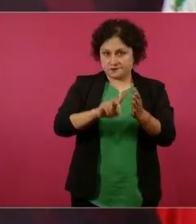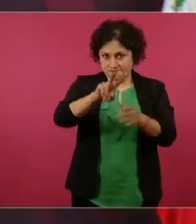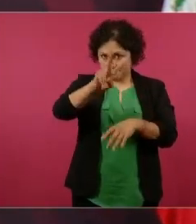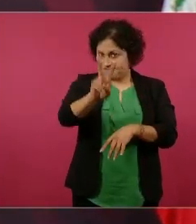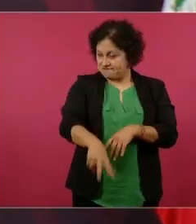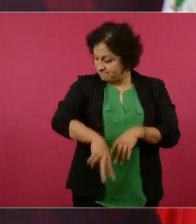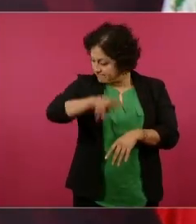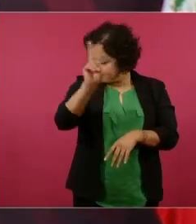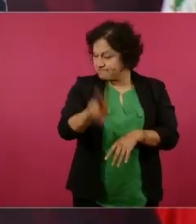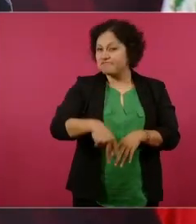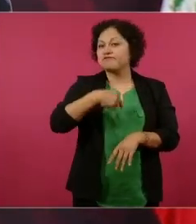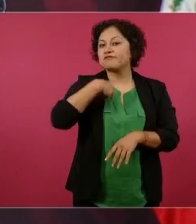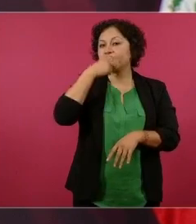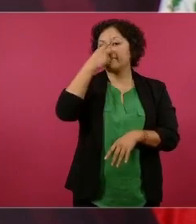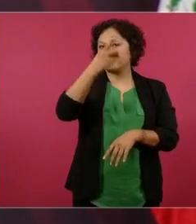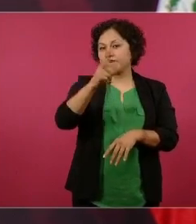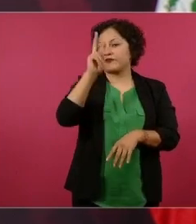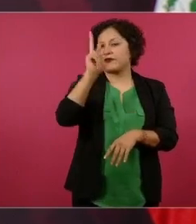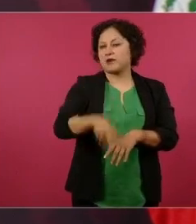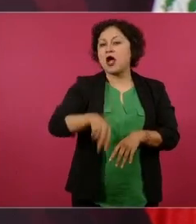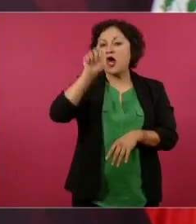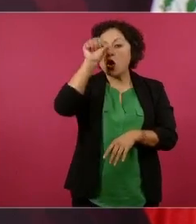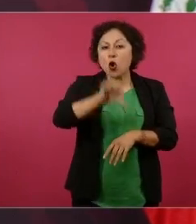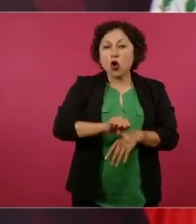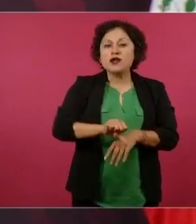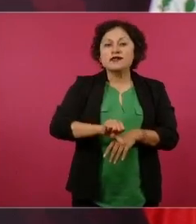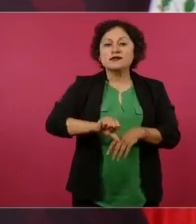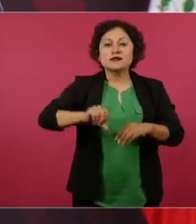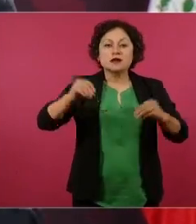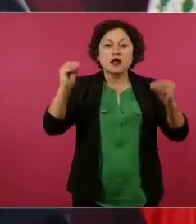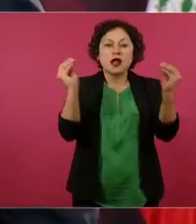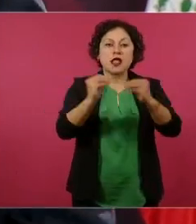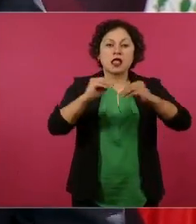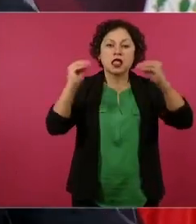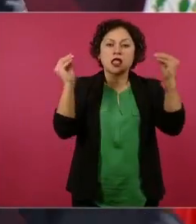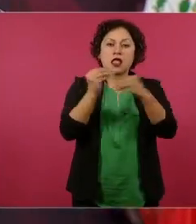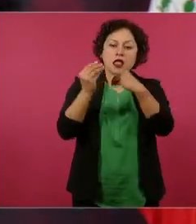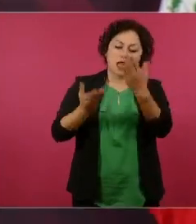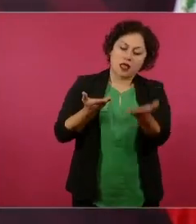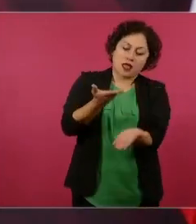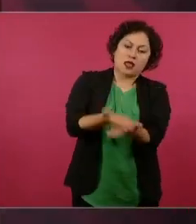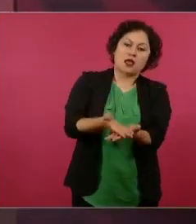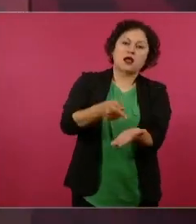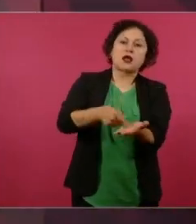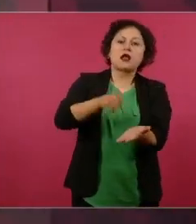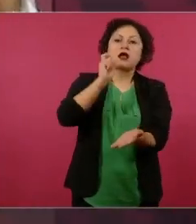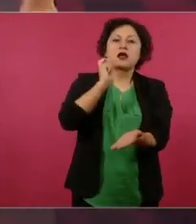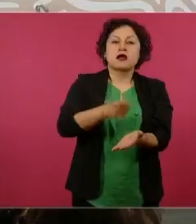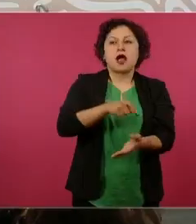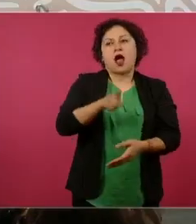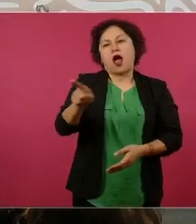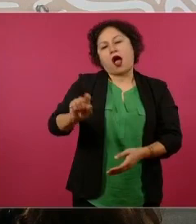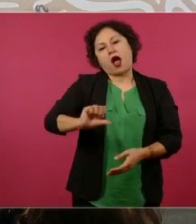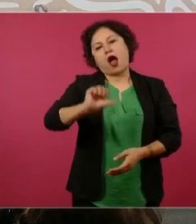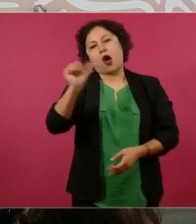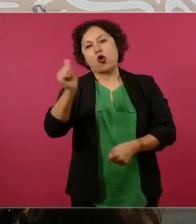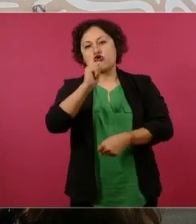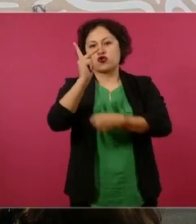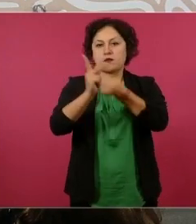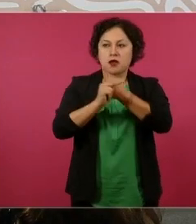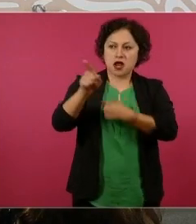de que hay que militarizar la frontera, de que los migrantes llevan drogas.